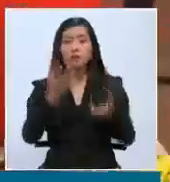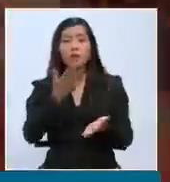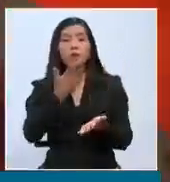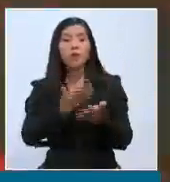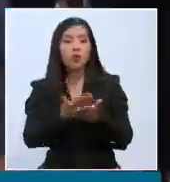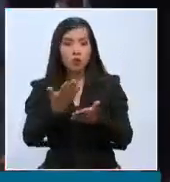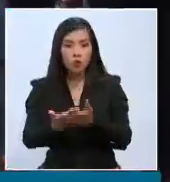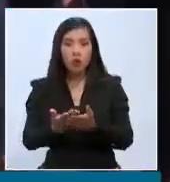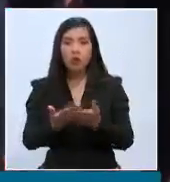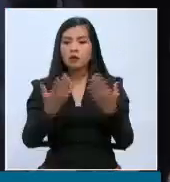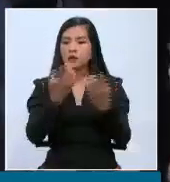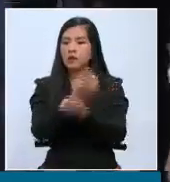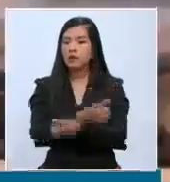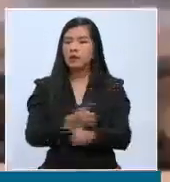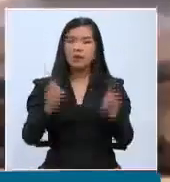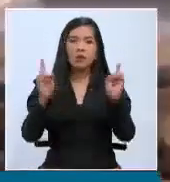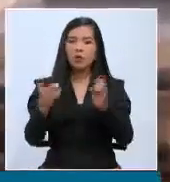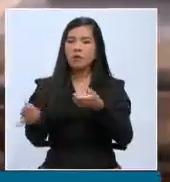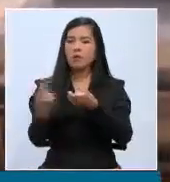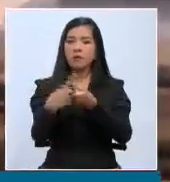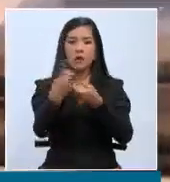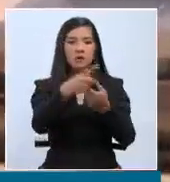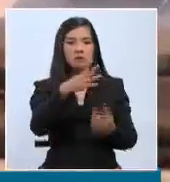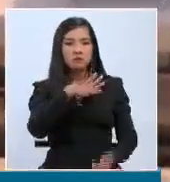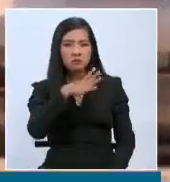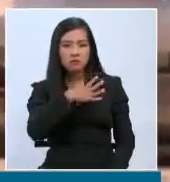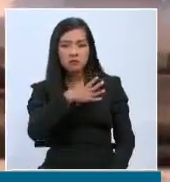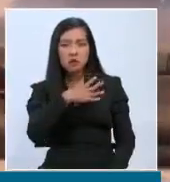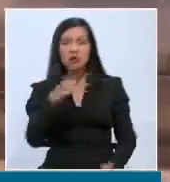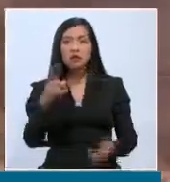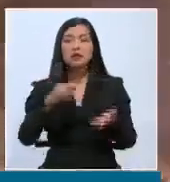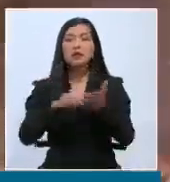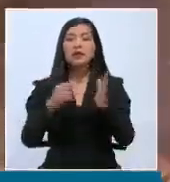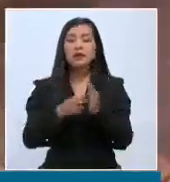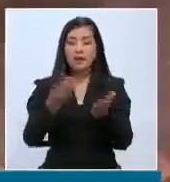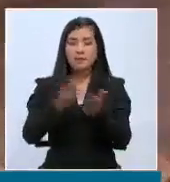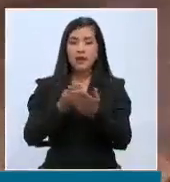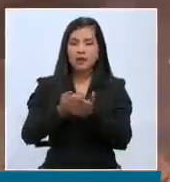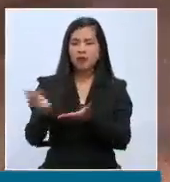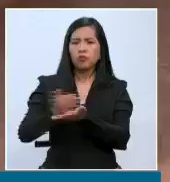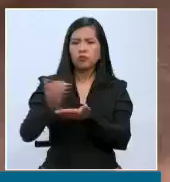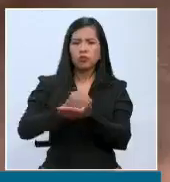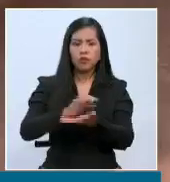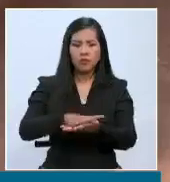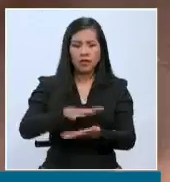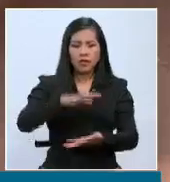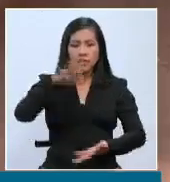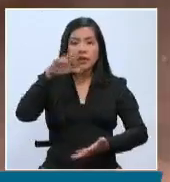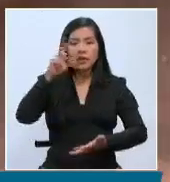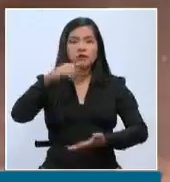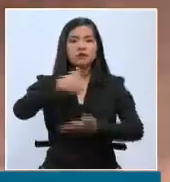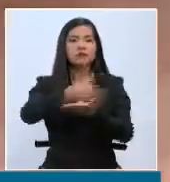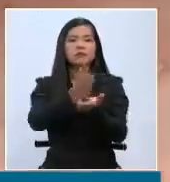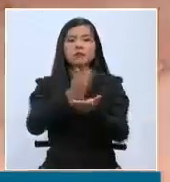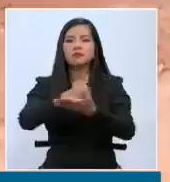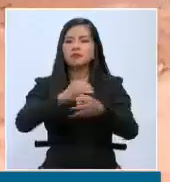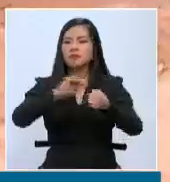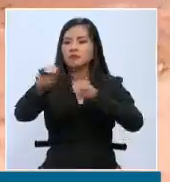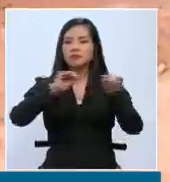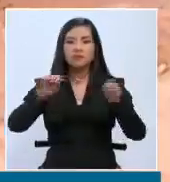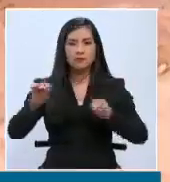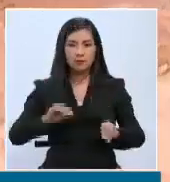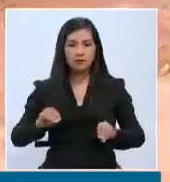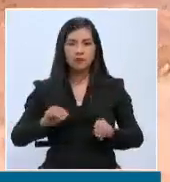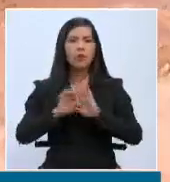una democracia participativa, implica también la redistribución de la riqueza. Lo que pasaba antes era que